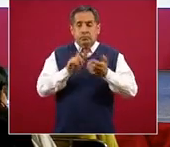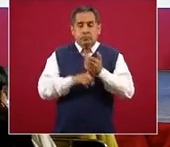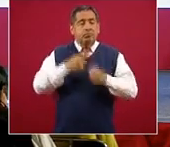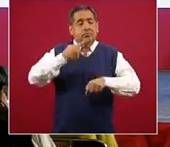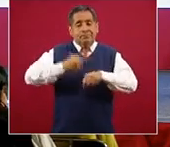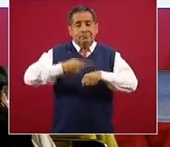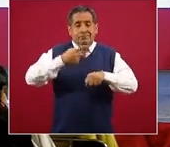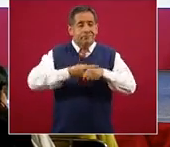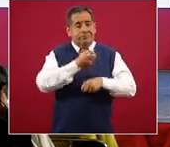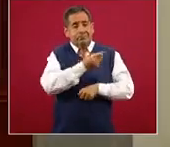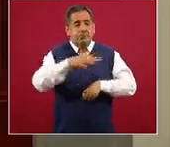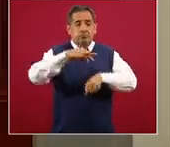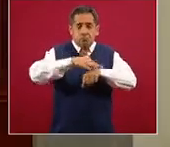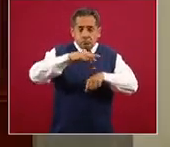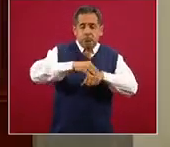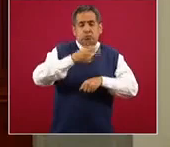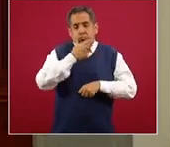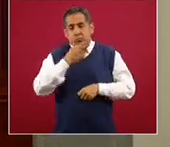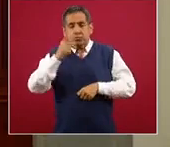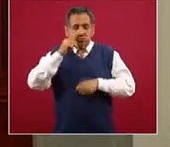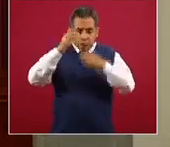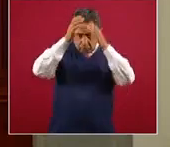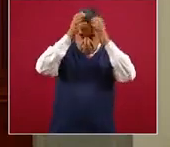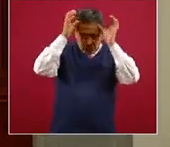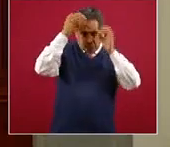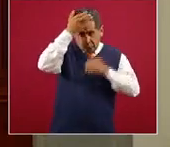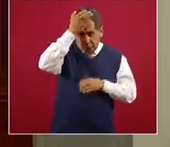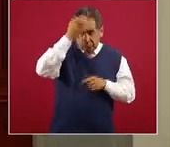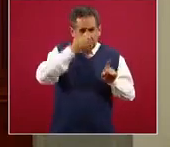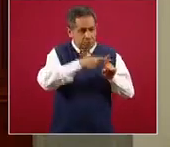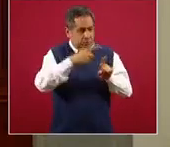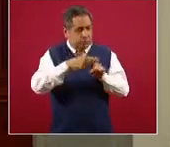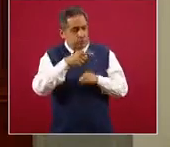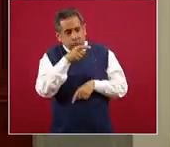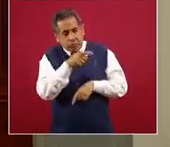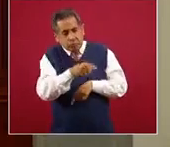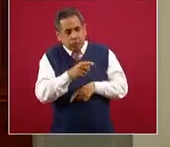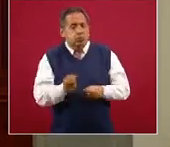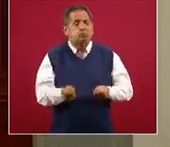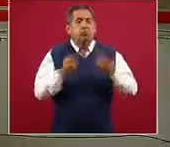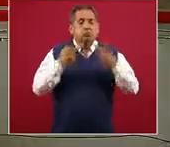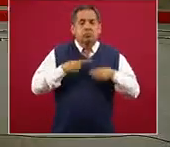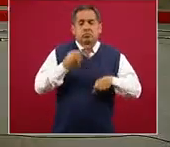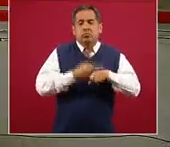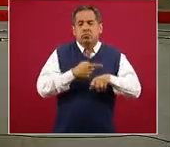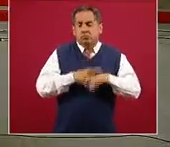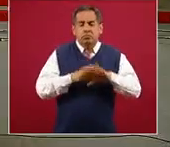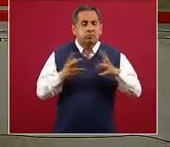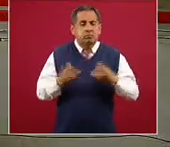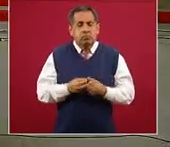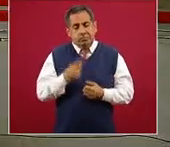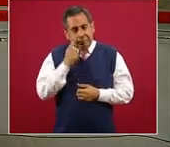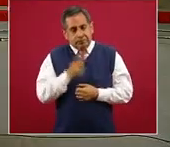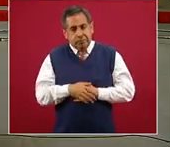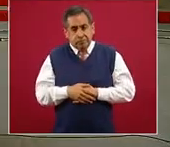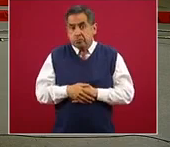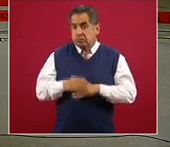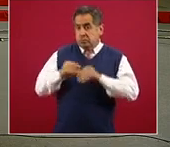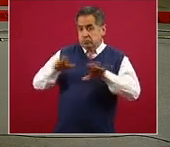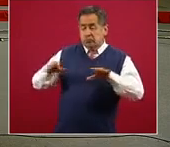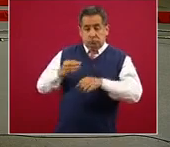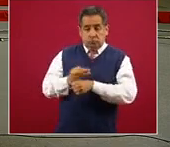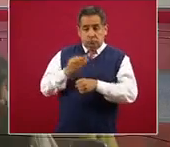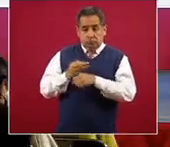profesionales de la salud. Podemos ver que hasta el momento o hasta el corte del día de hoy, de hecho esto es una información que